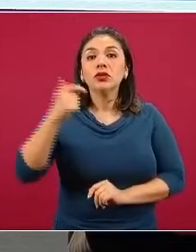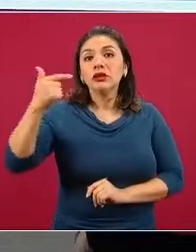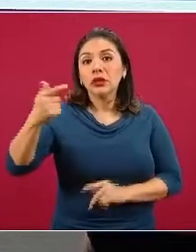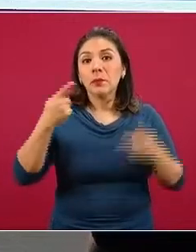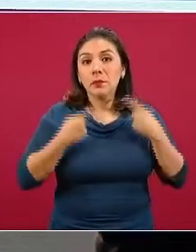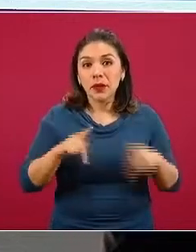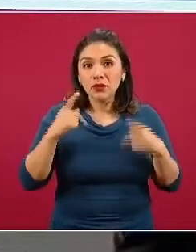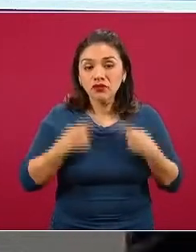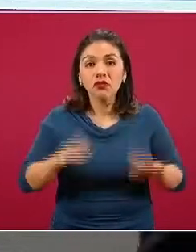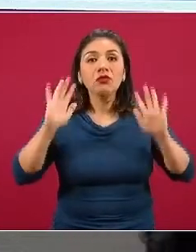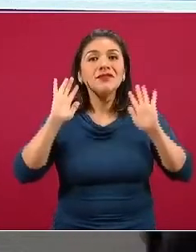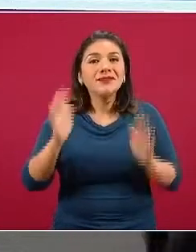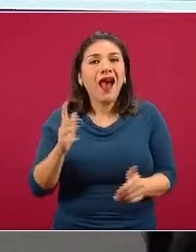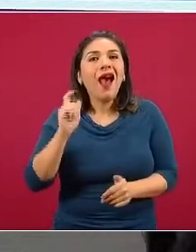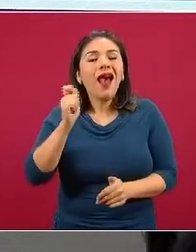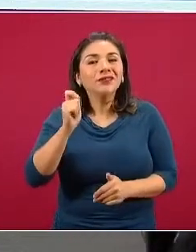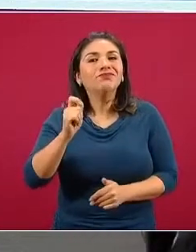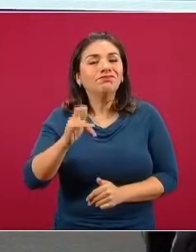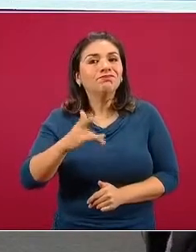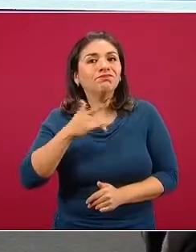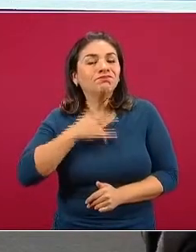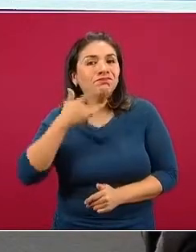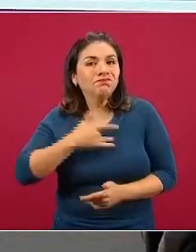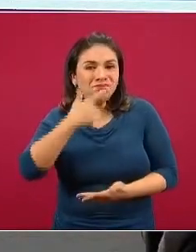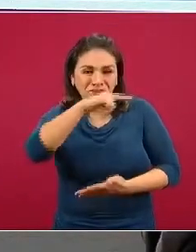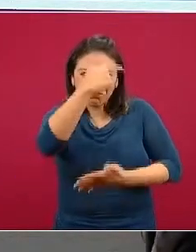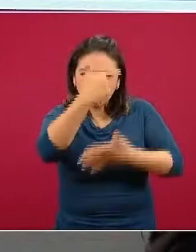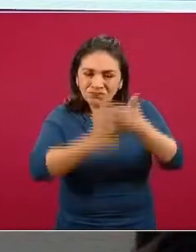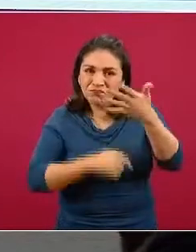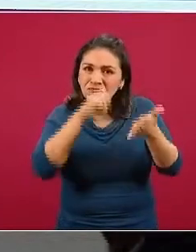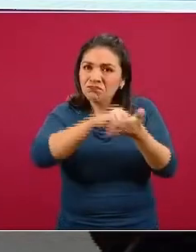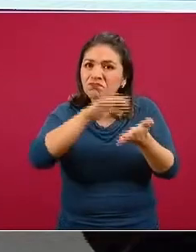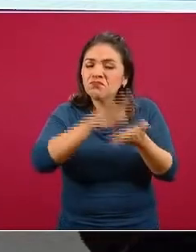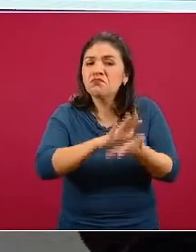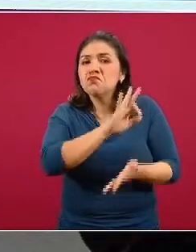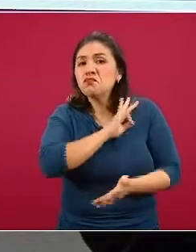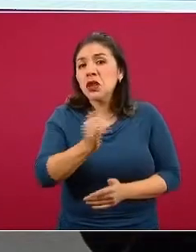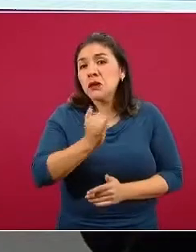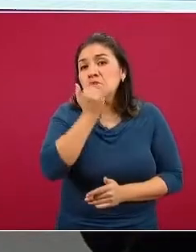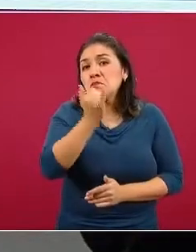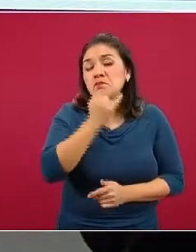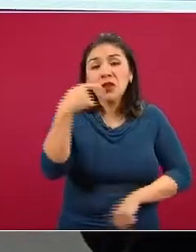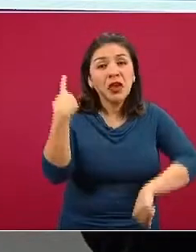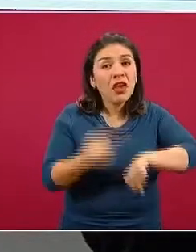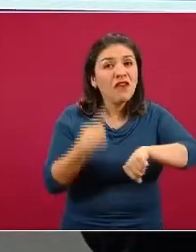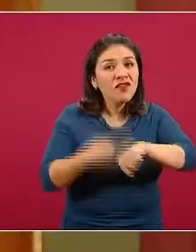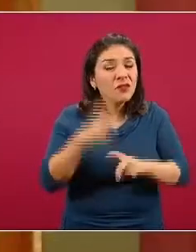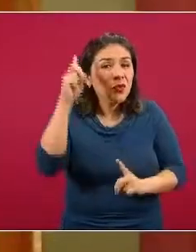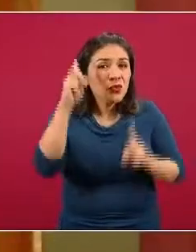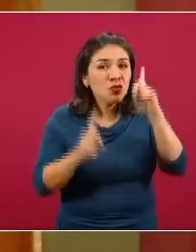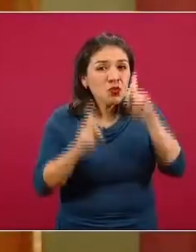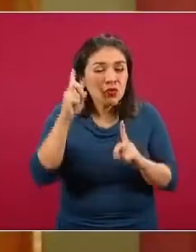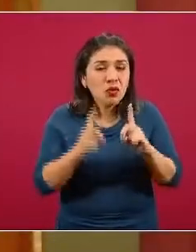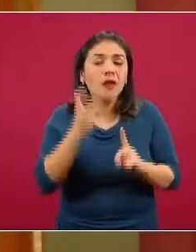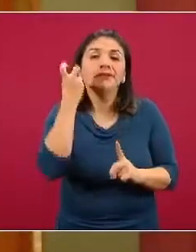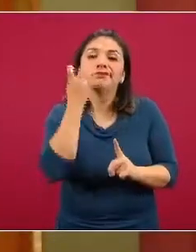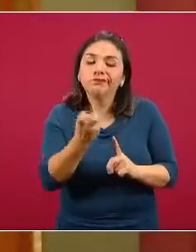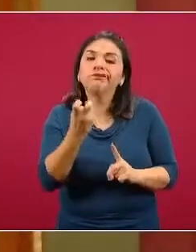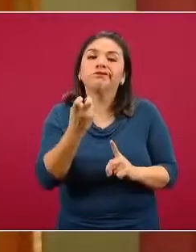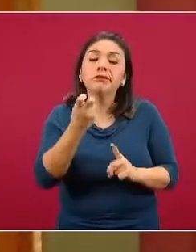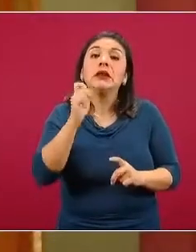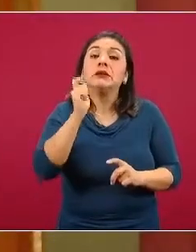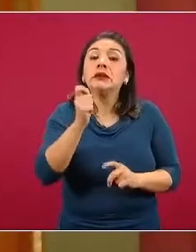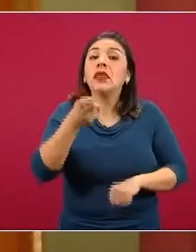2.665.407 son las personas que han sido registradas en el CISBER como casos sospechosos de la enfermedad. Esto, lógicamente, desde